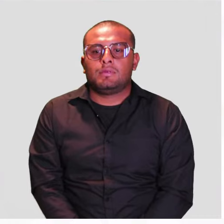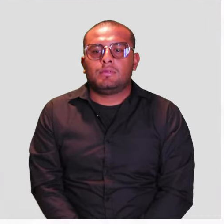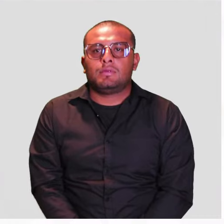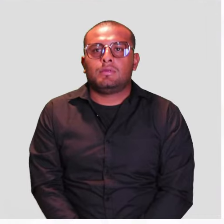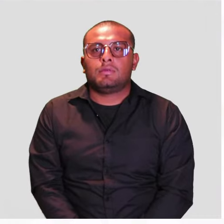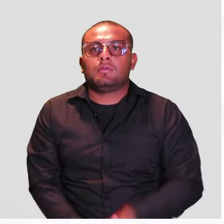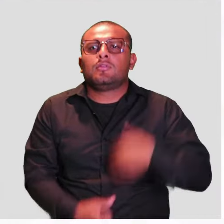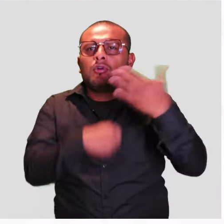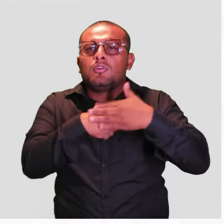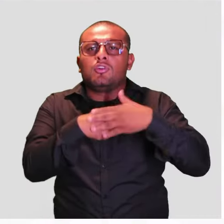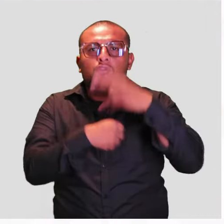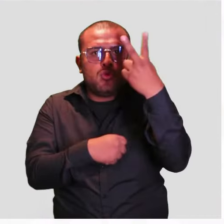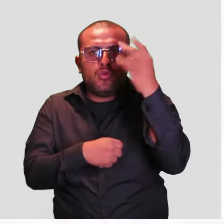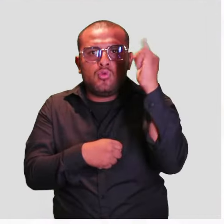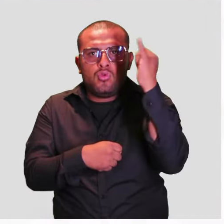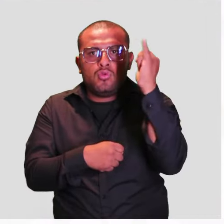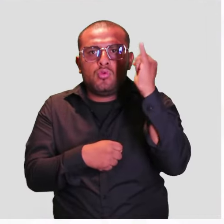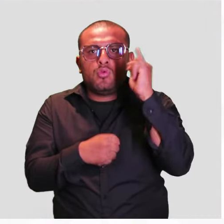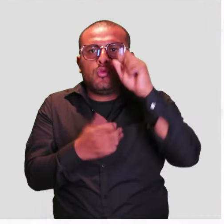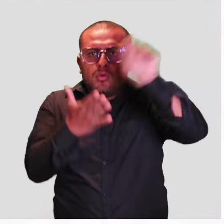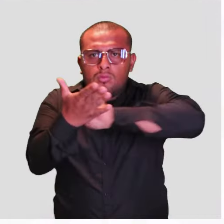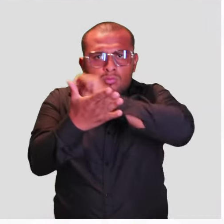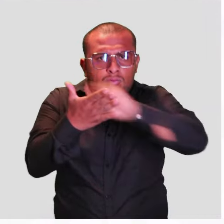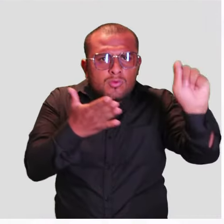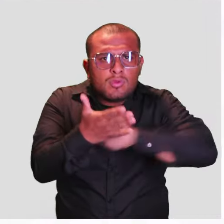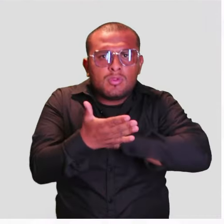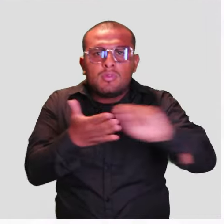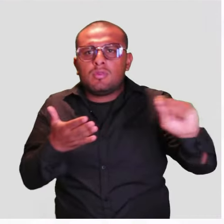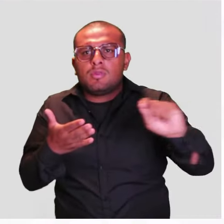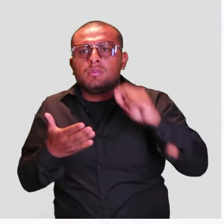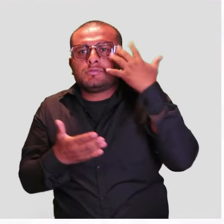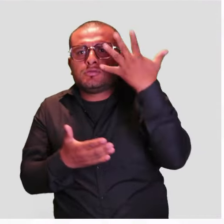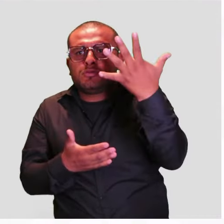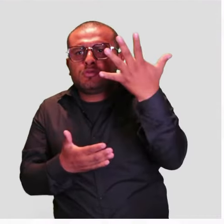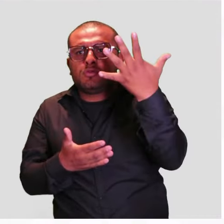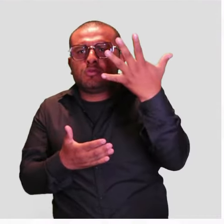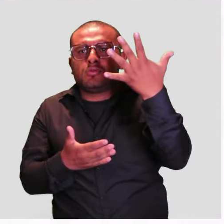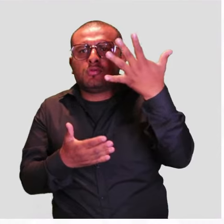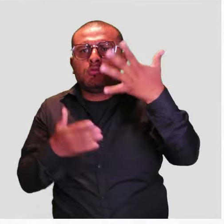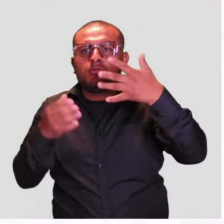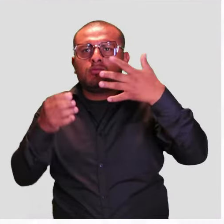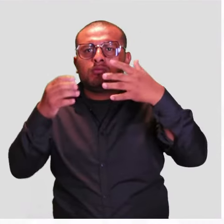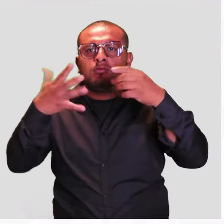junio, vota 5 de 5, vota por Juan Alvarado.